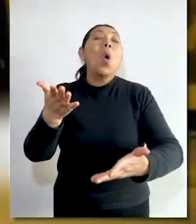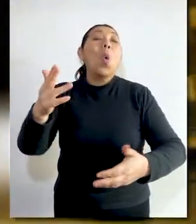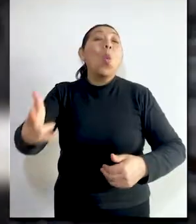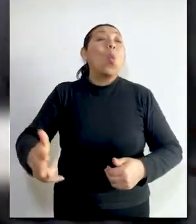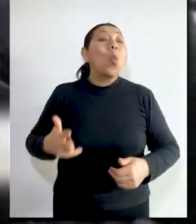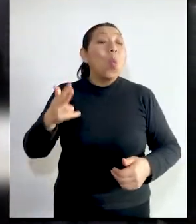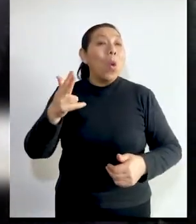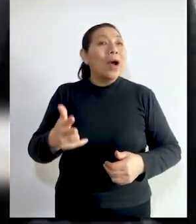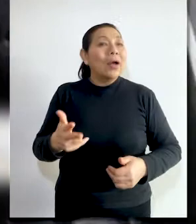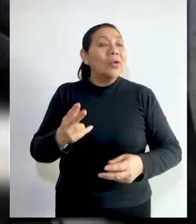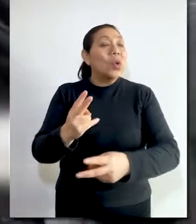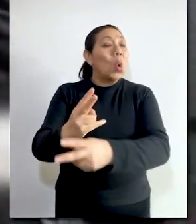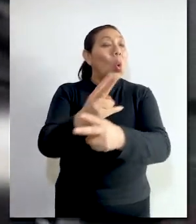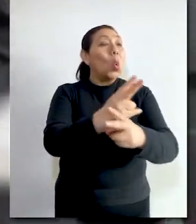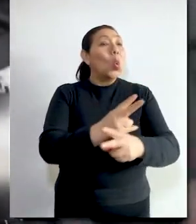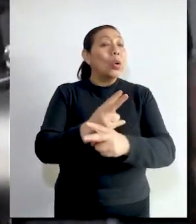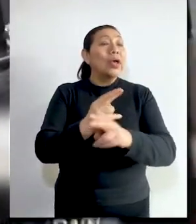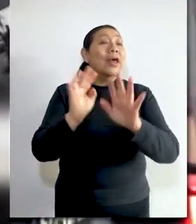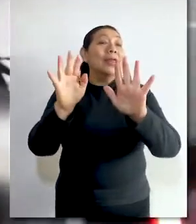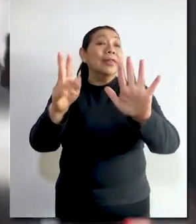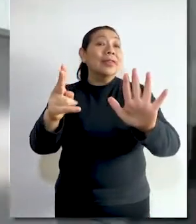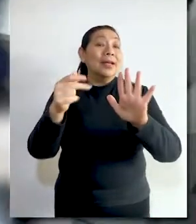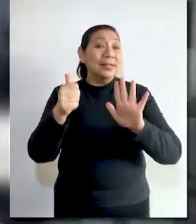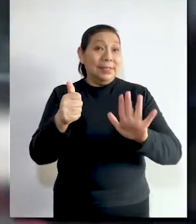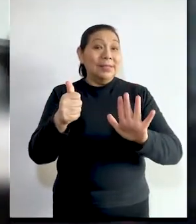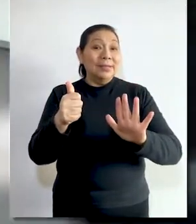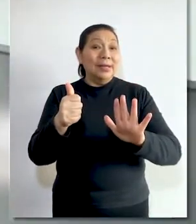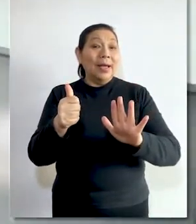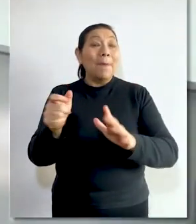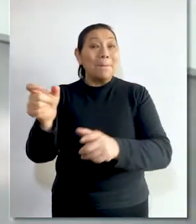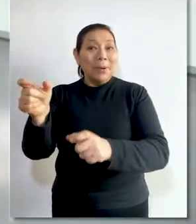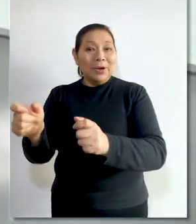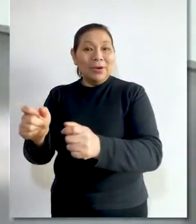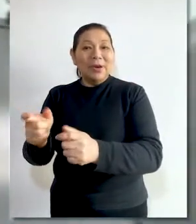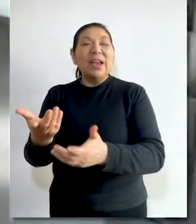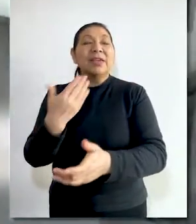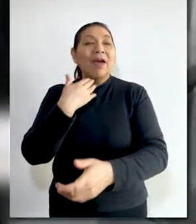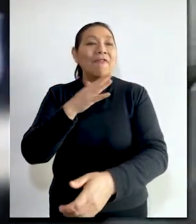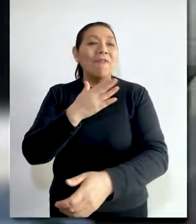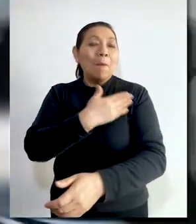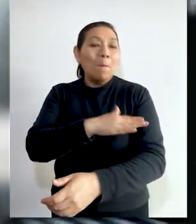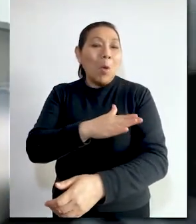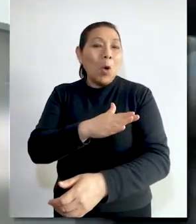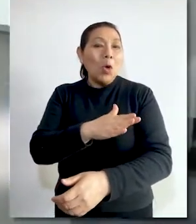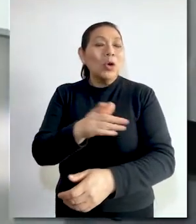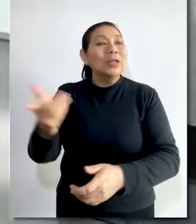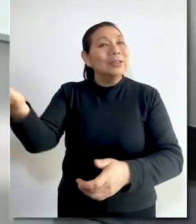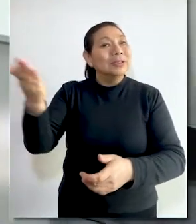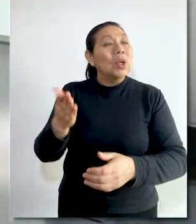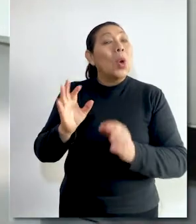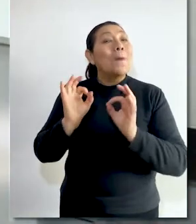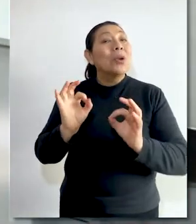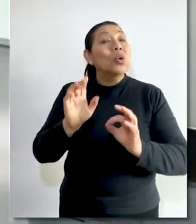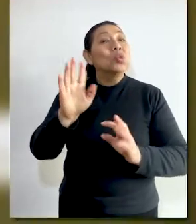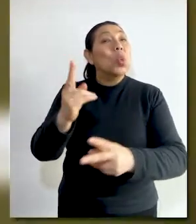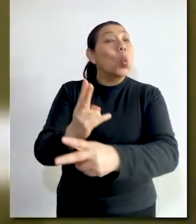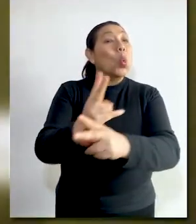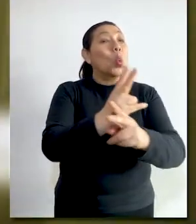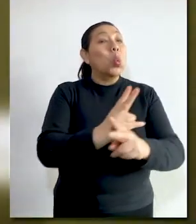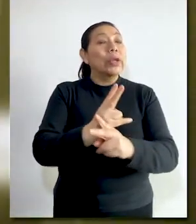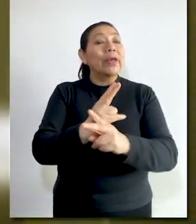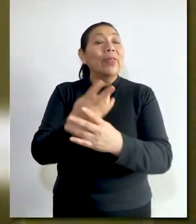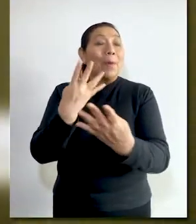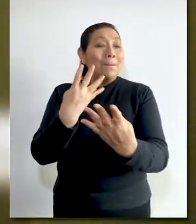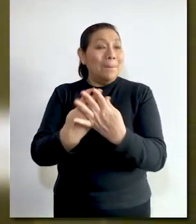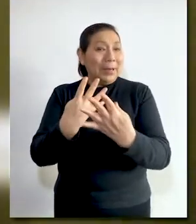huancayo el traslado por medidas de seguridad de 10 y seis internos entre ellos el favorecido por causal de poner en